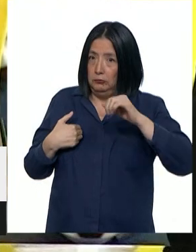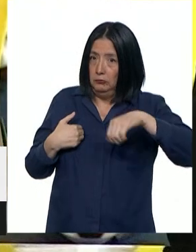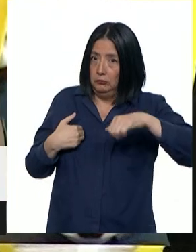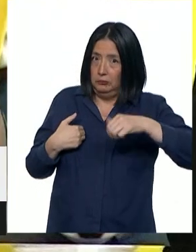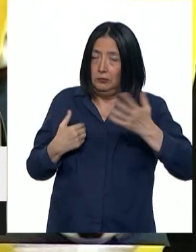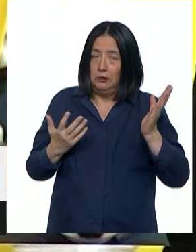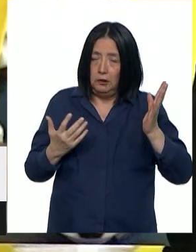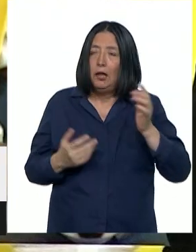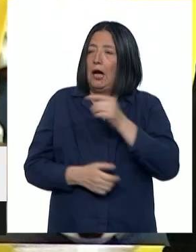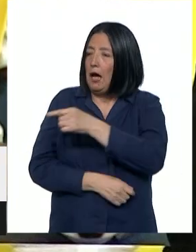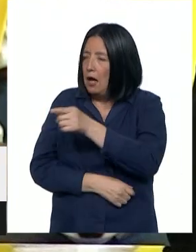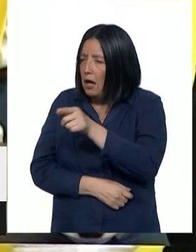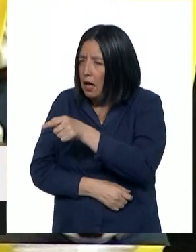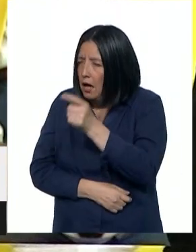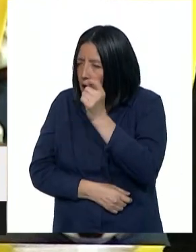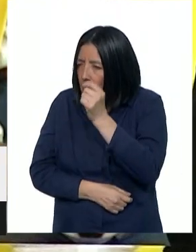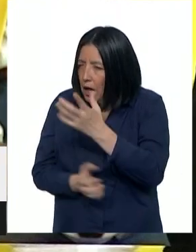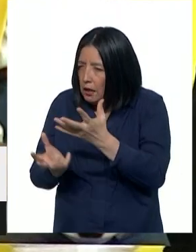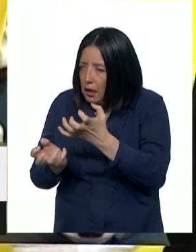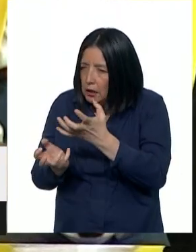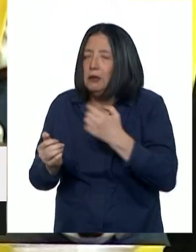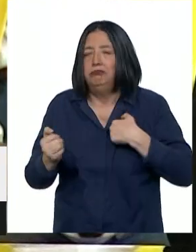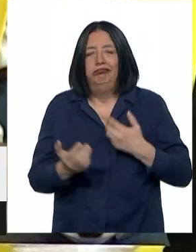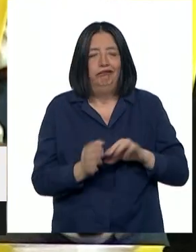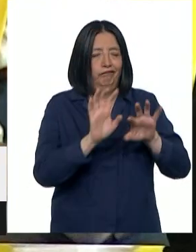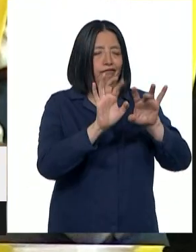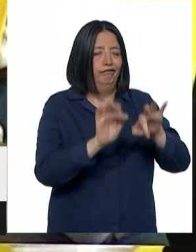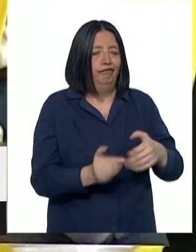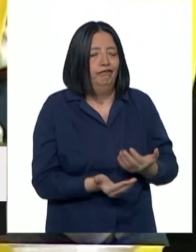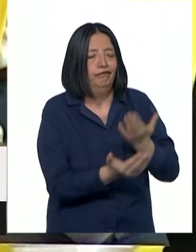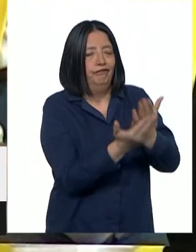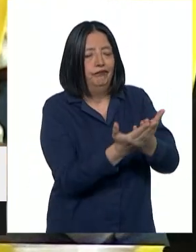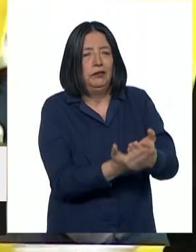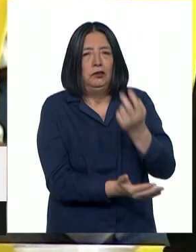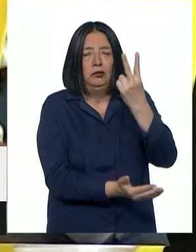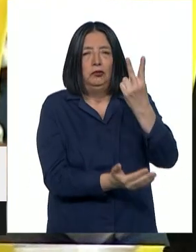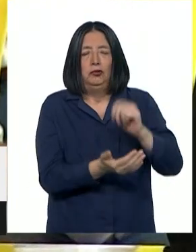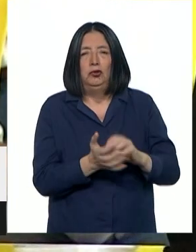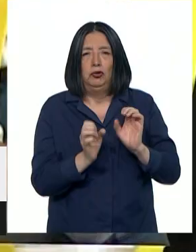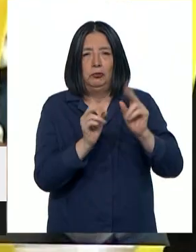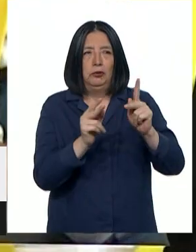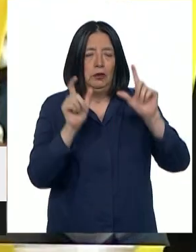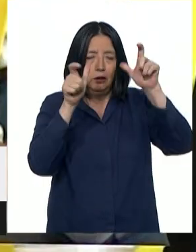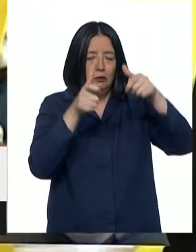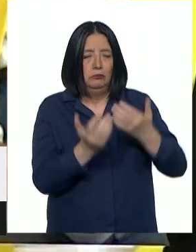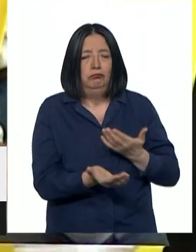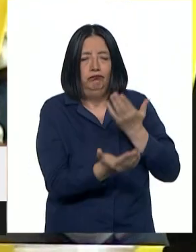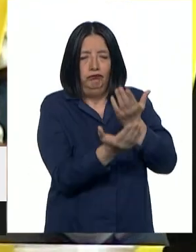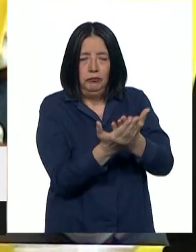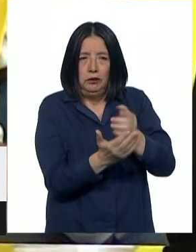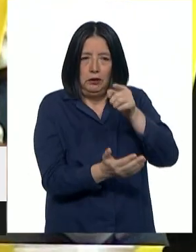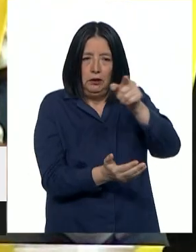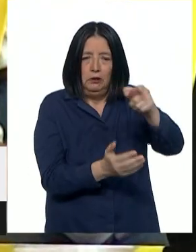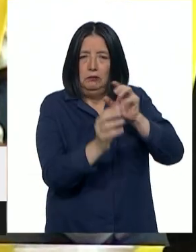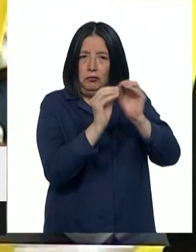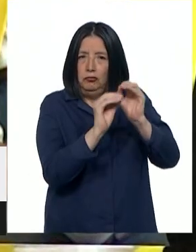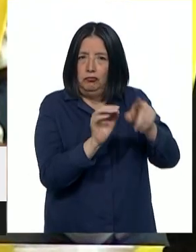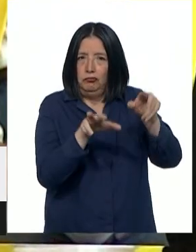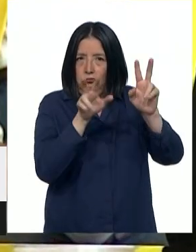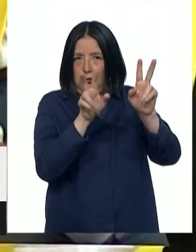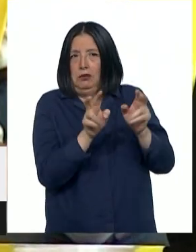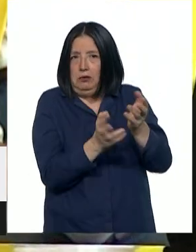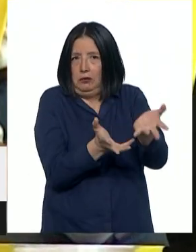ese entender de la población, presentamos hasta en 2 oportunidades ante el Congreso de la República, quien deba de resolver el tema,